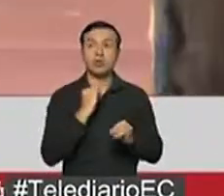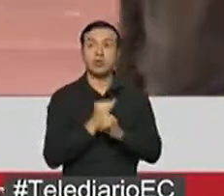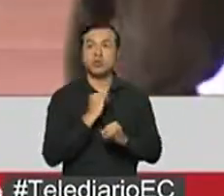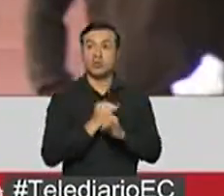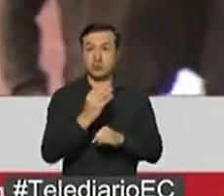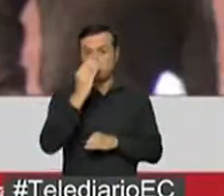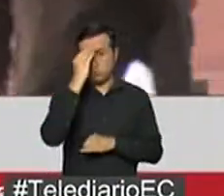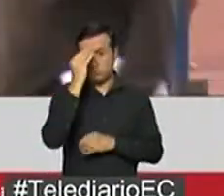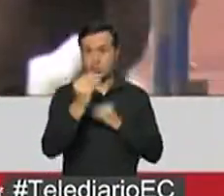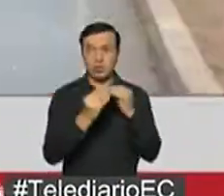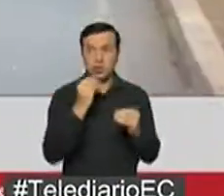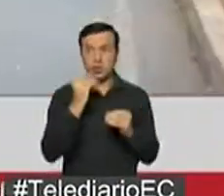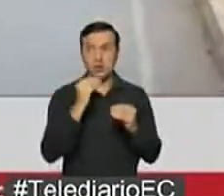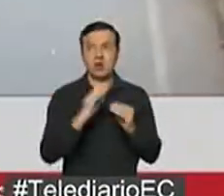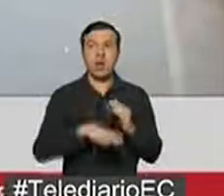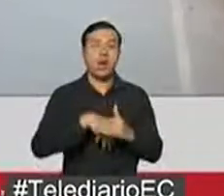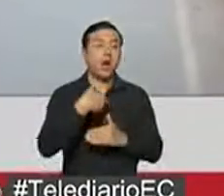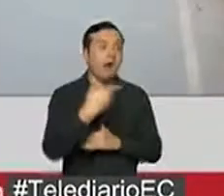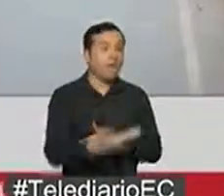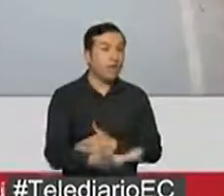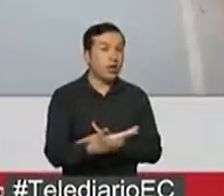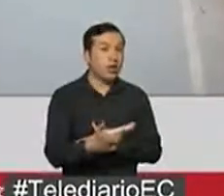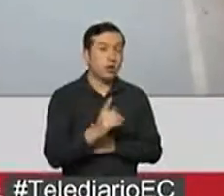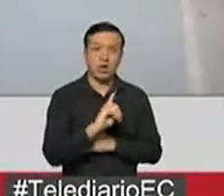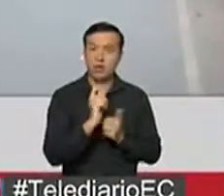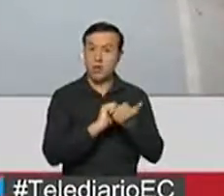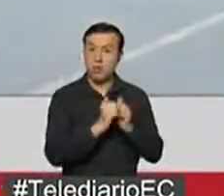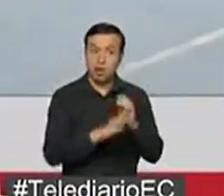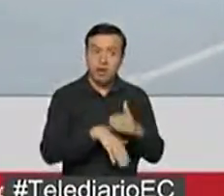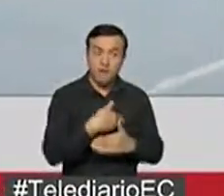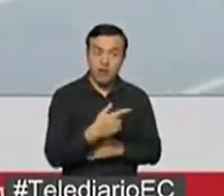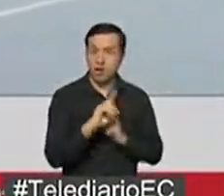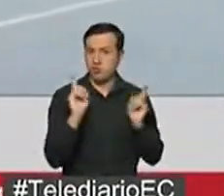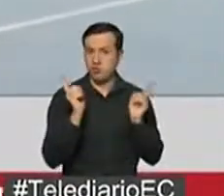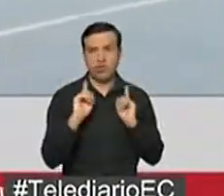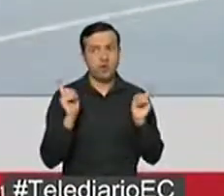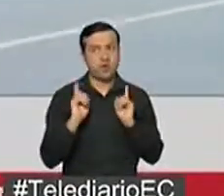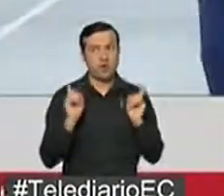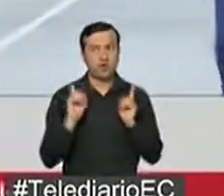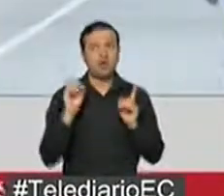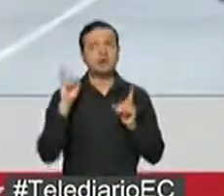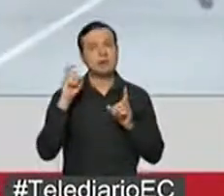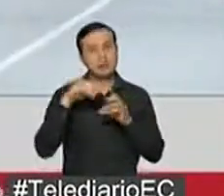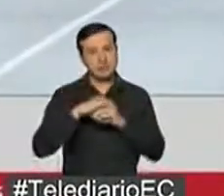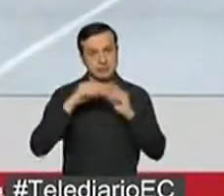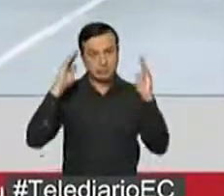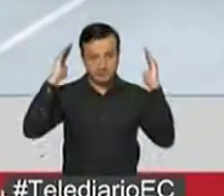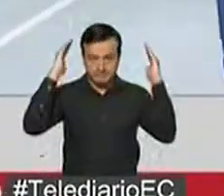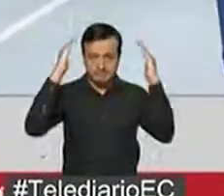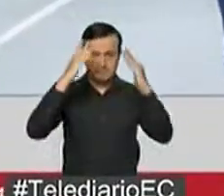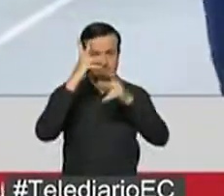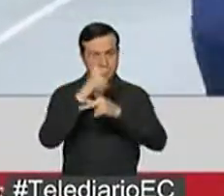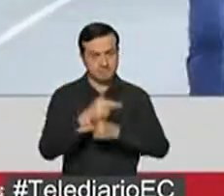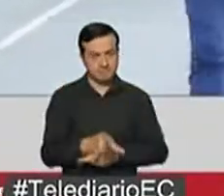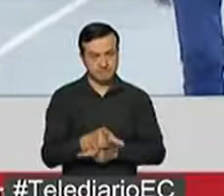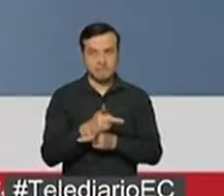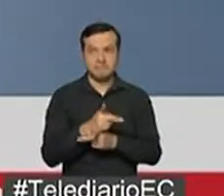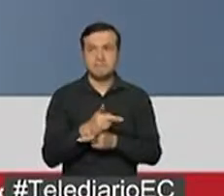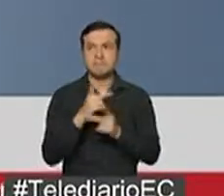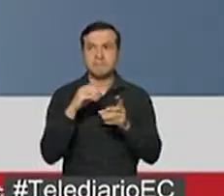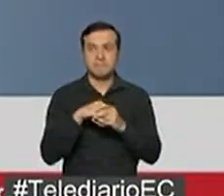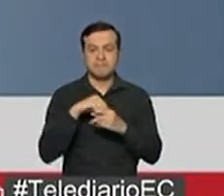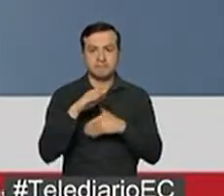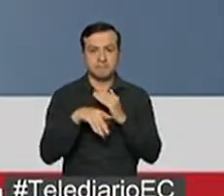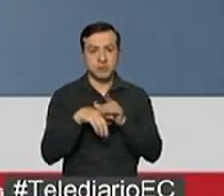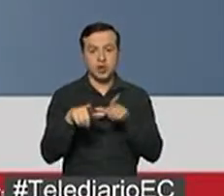deberán evitar actividades pedagógicas deportivas y de otro tipo con los alumnos al aire libre estas deberán desarrollarse